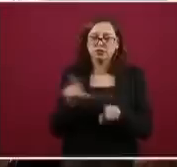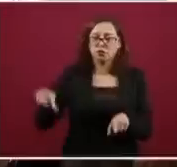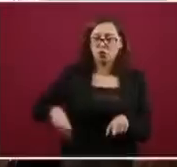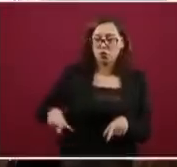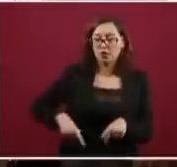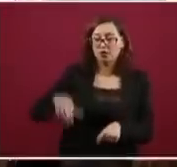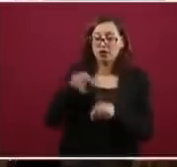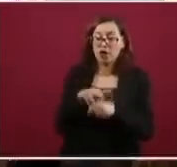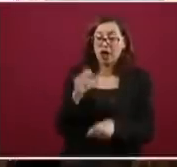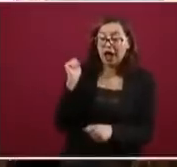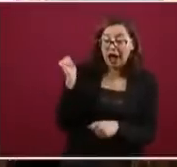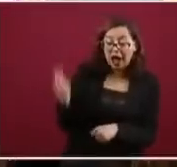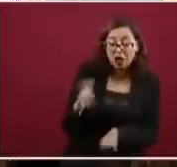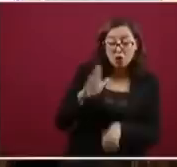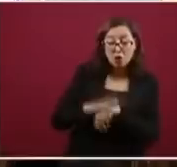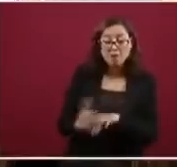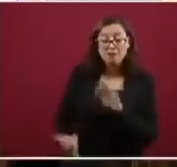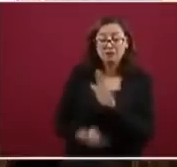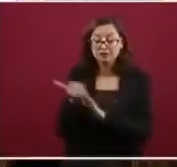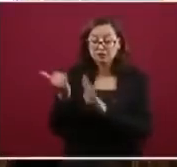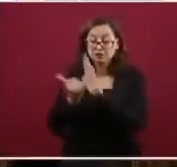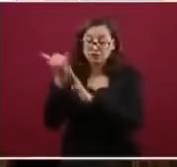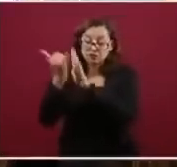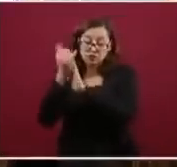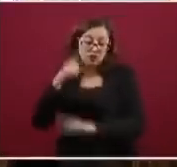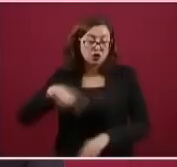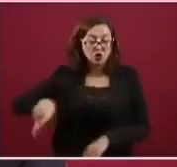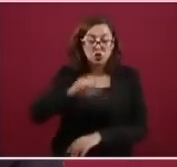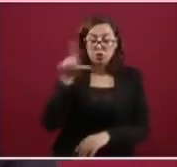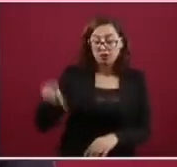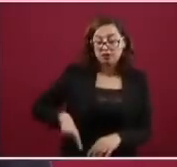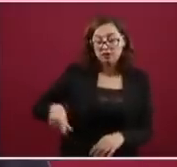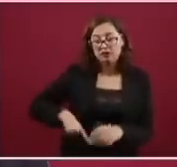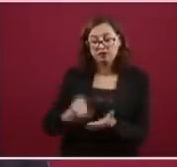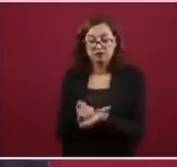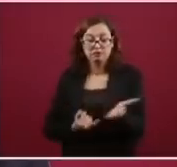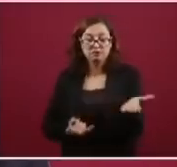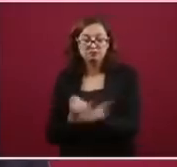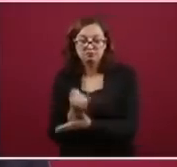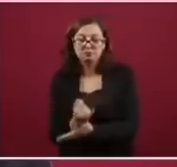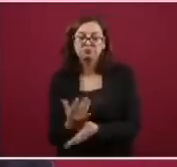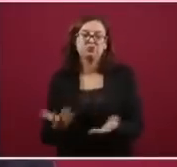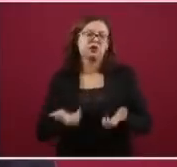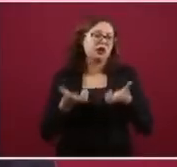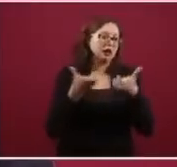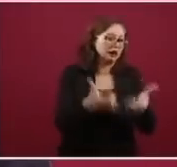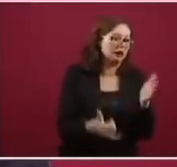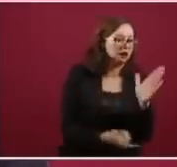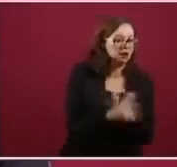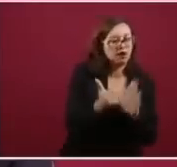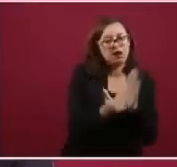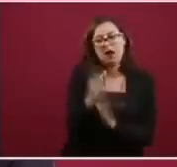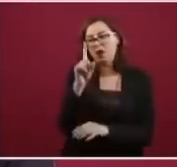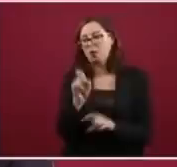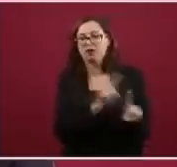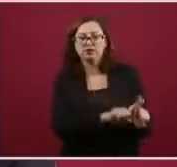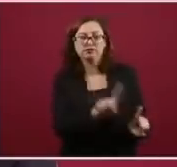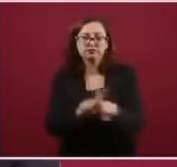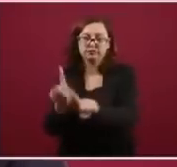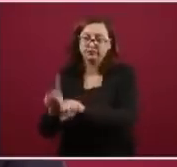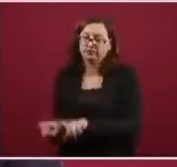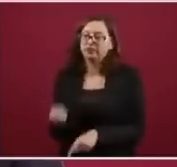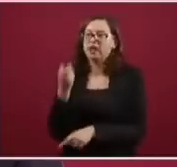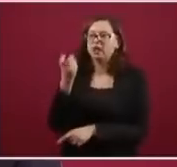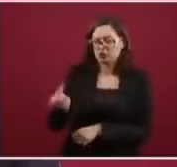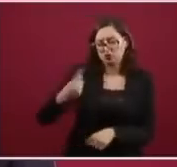obras específicas que los propios gobernadores están determinando algunas son obras carreteras otras son de agua etcétera y esas por